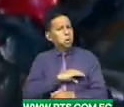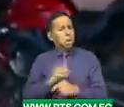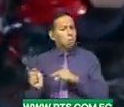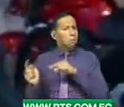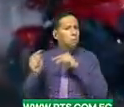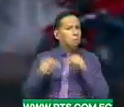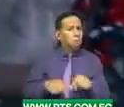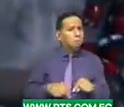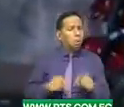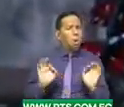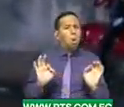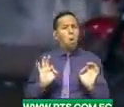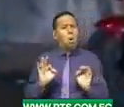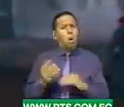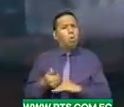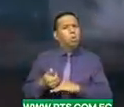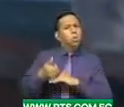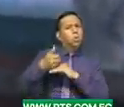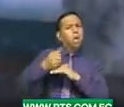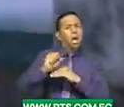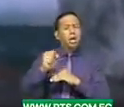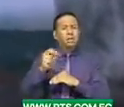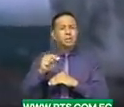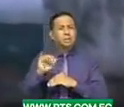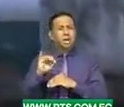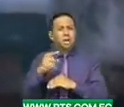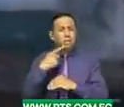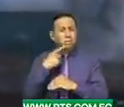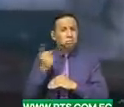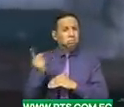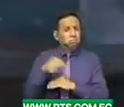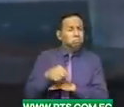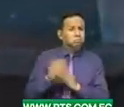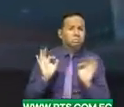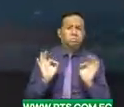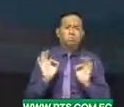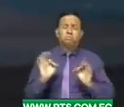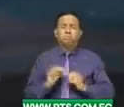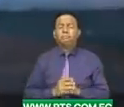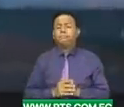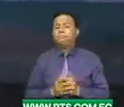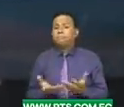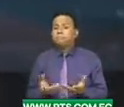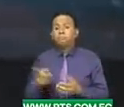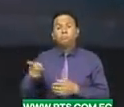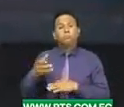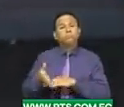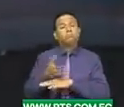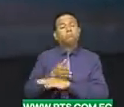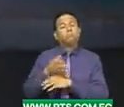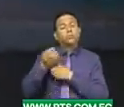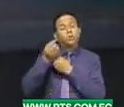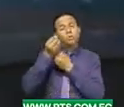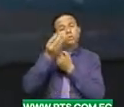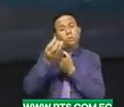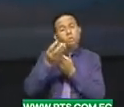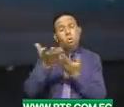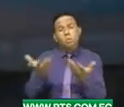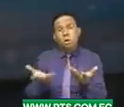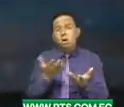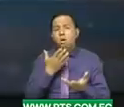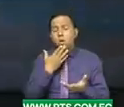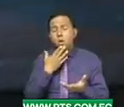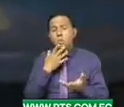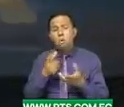ni de funcionarios del sna y la disposición en que se ha trasladado y toda la información de lo que se genera en cuanto a